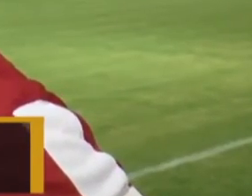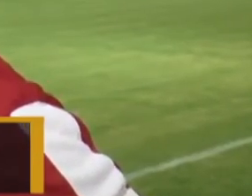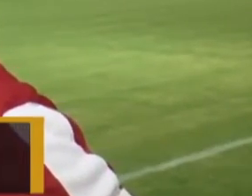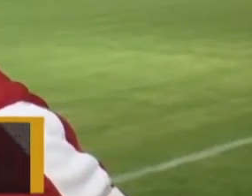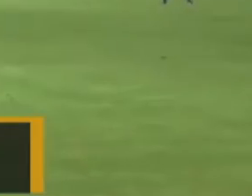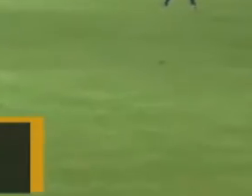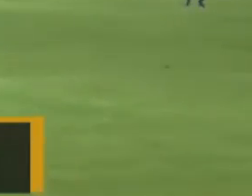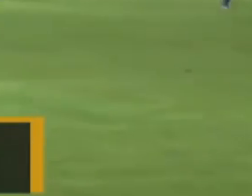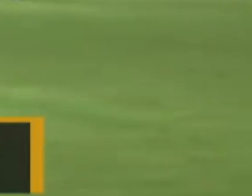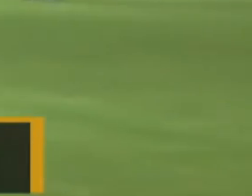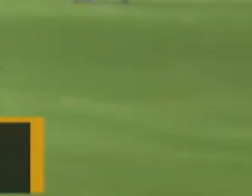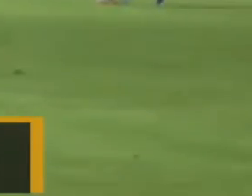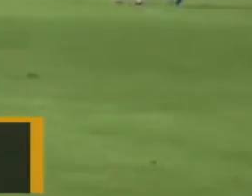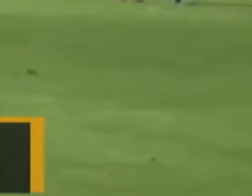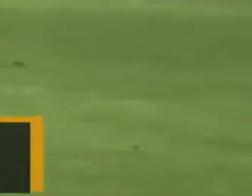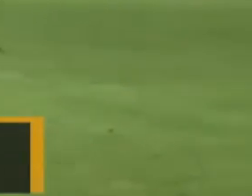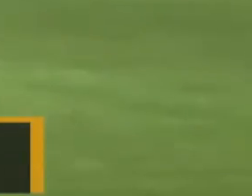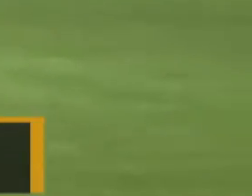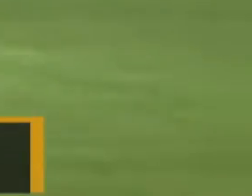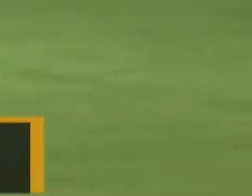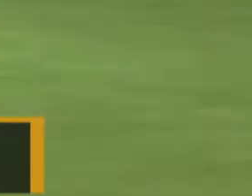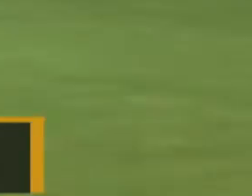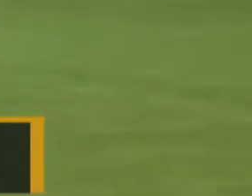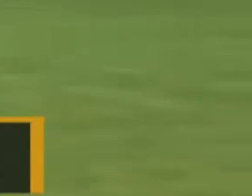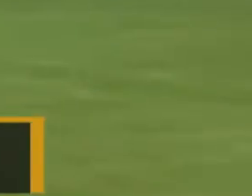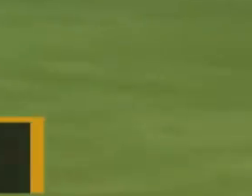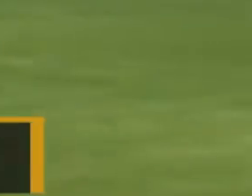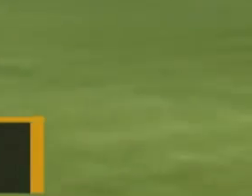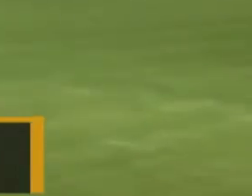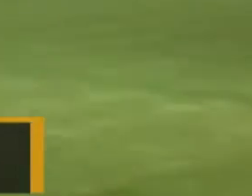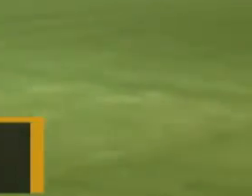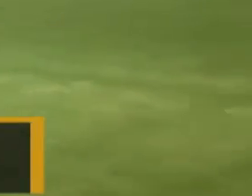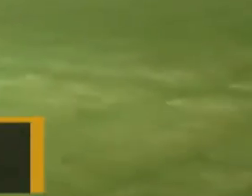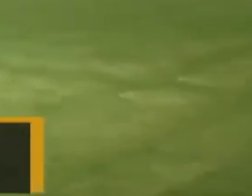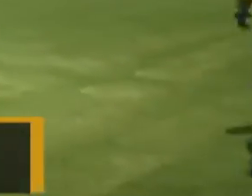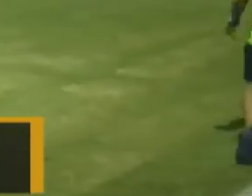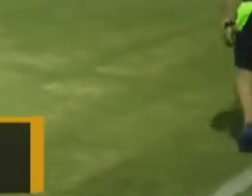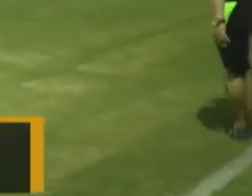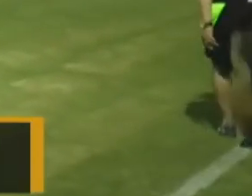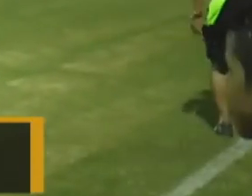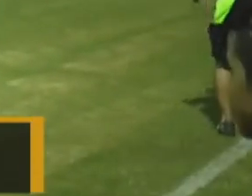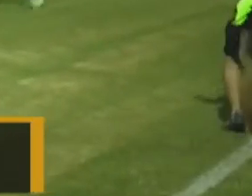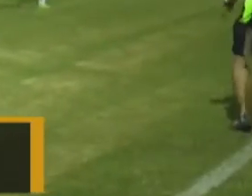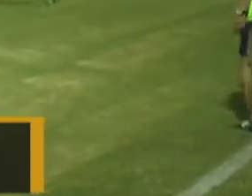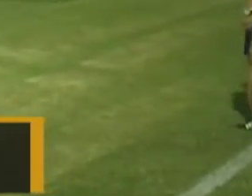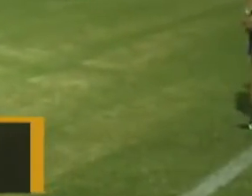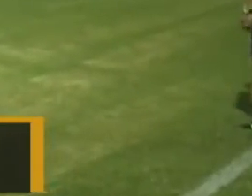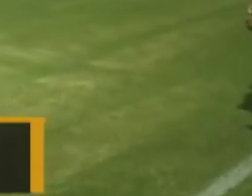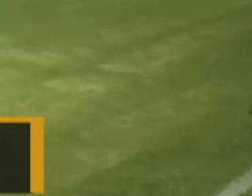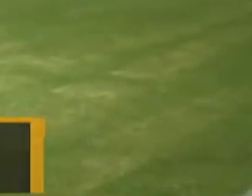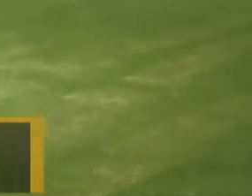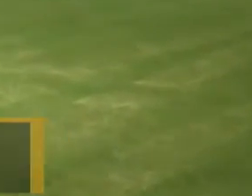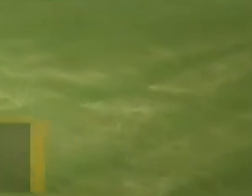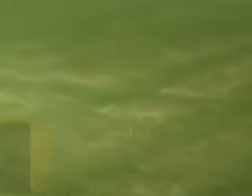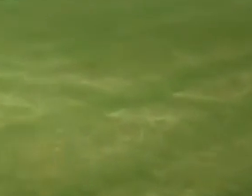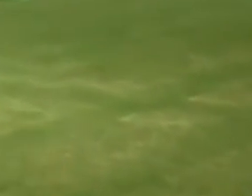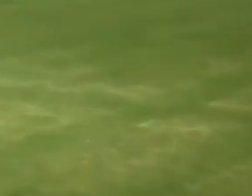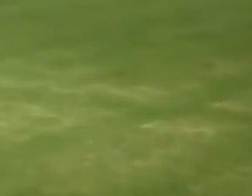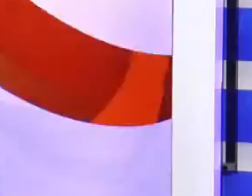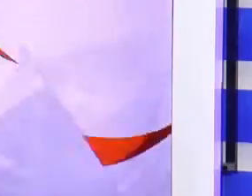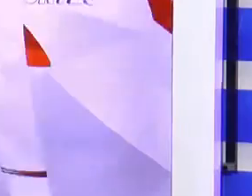muy unidas. Esta competencia se reanudó luego de una para por mantenimiento del gramado de este escenario deportivo, que ahora se encuentra en inmejorables condiciones.